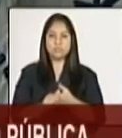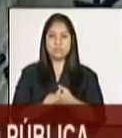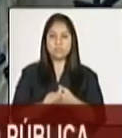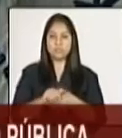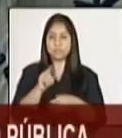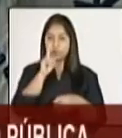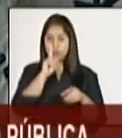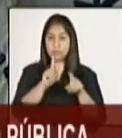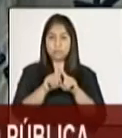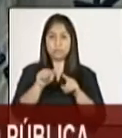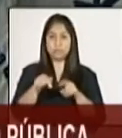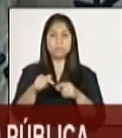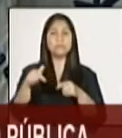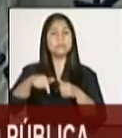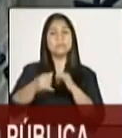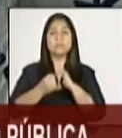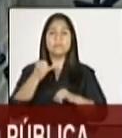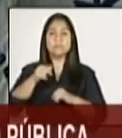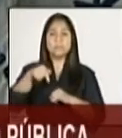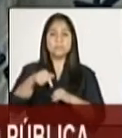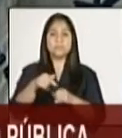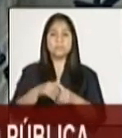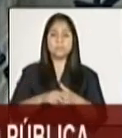Cerramos el día con los siguientes datos.